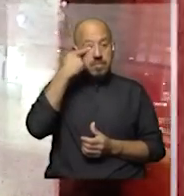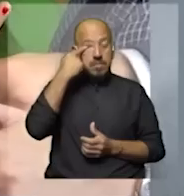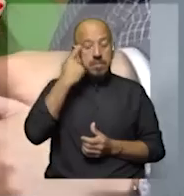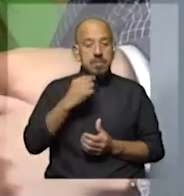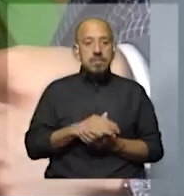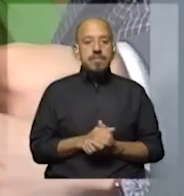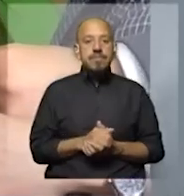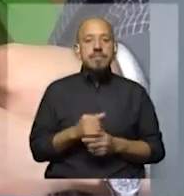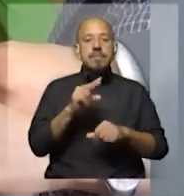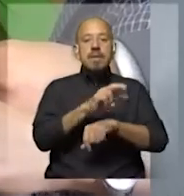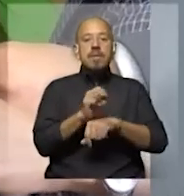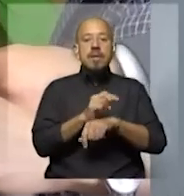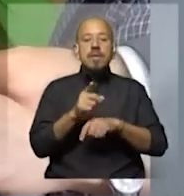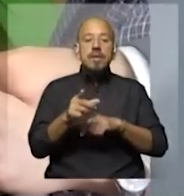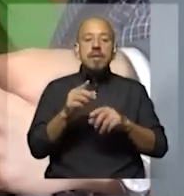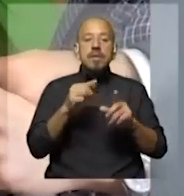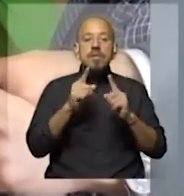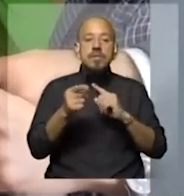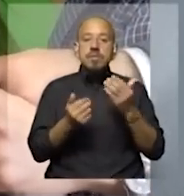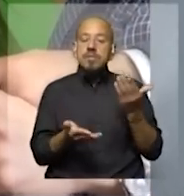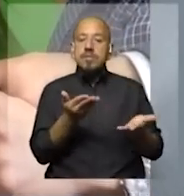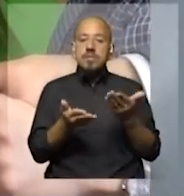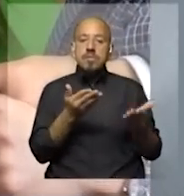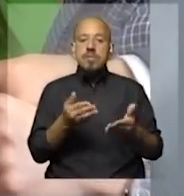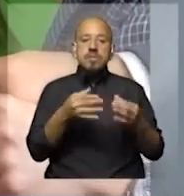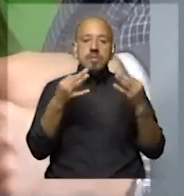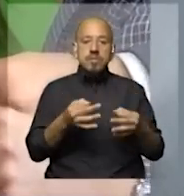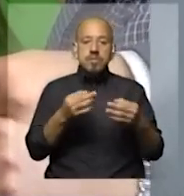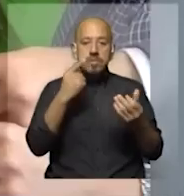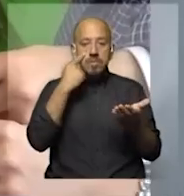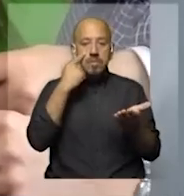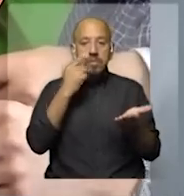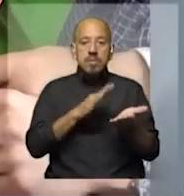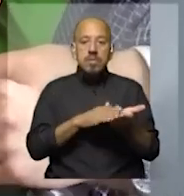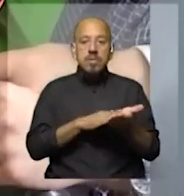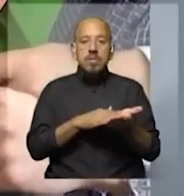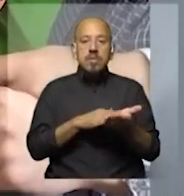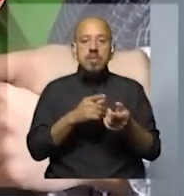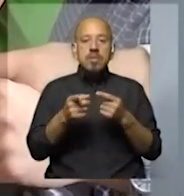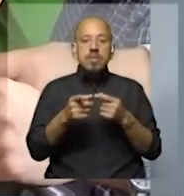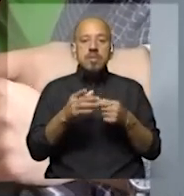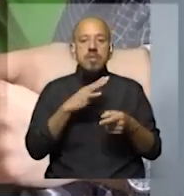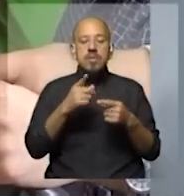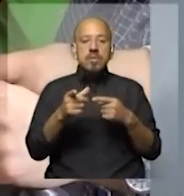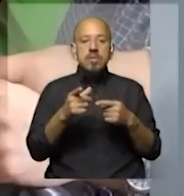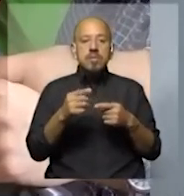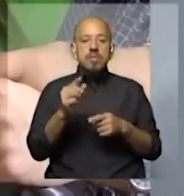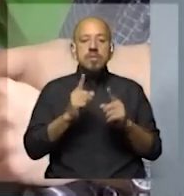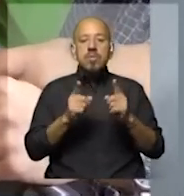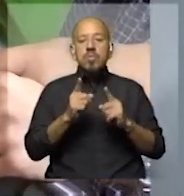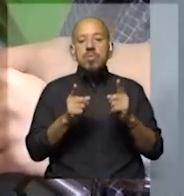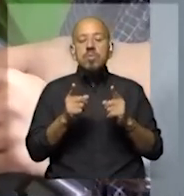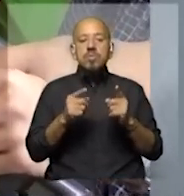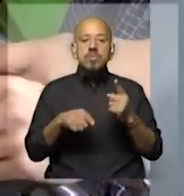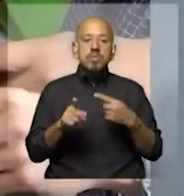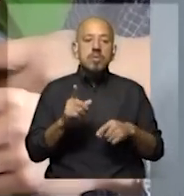la fiscalía hizo una valoración completa de La evidencia que reunida que tiene en su poder algunos ha